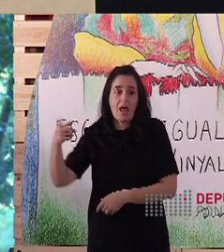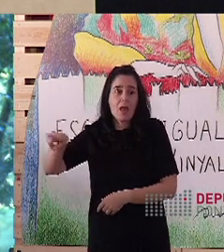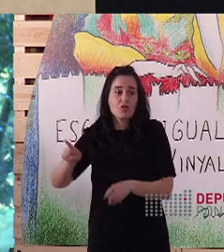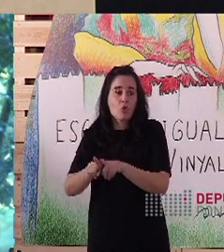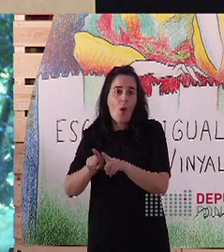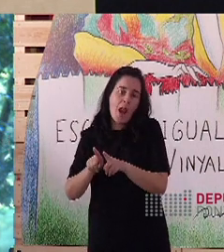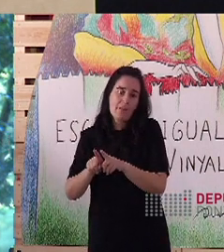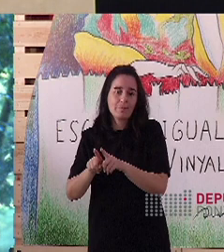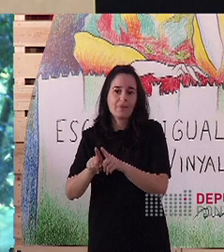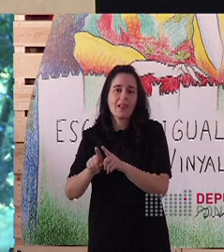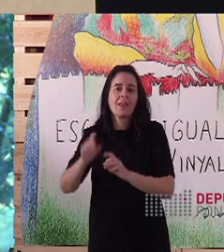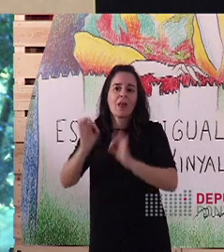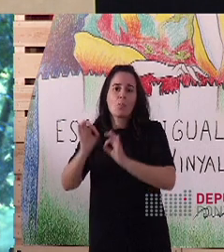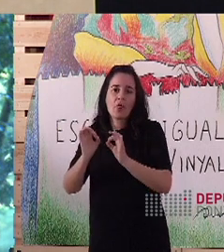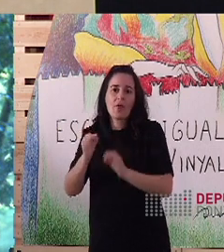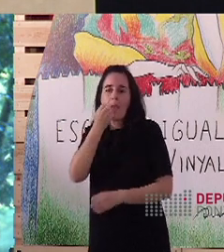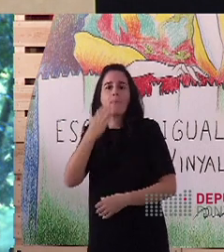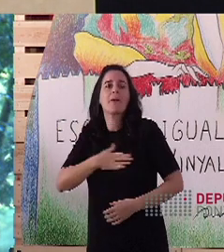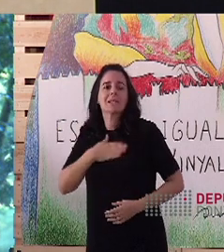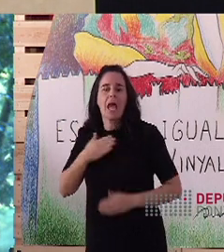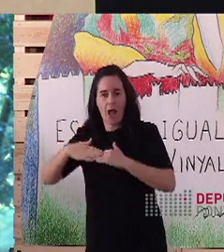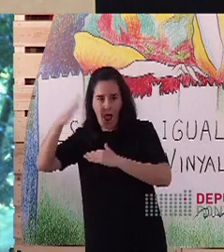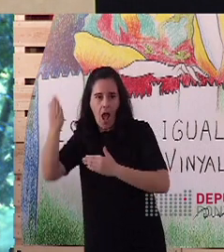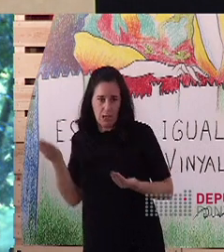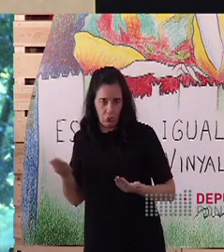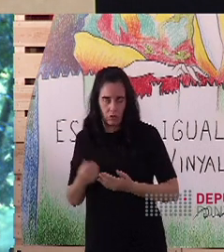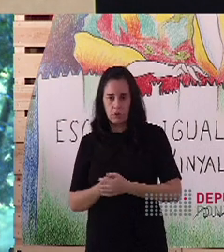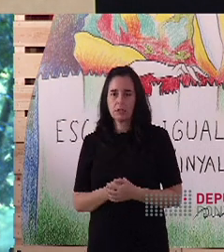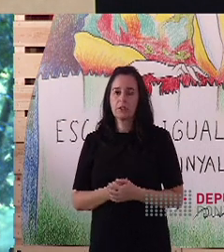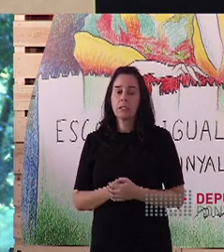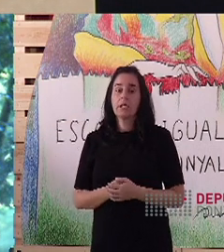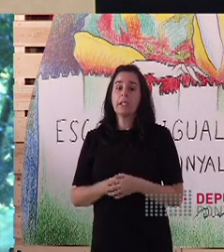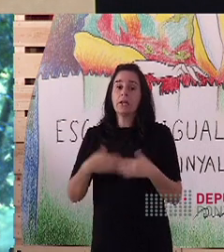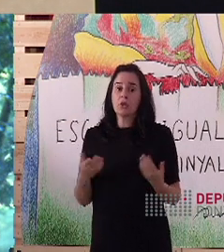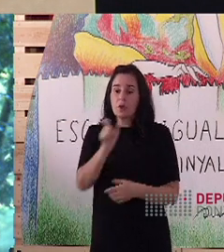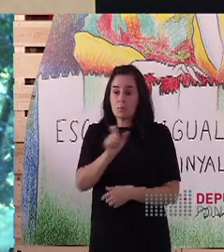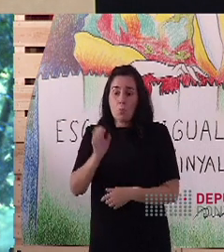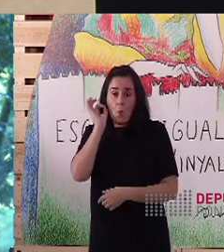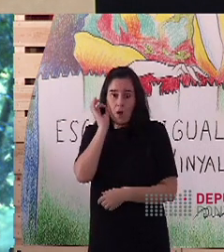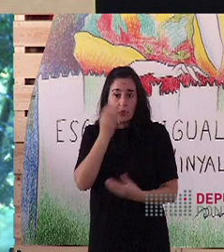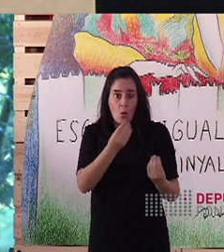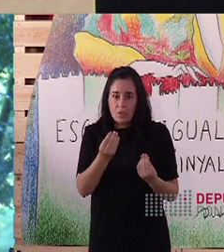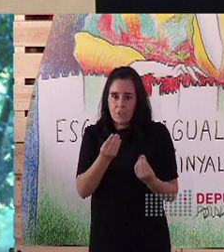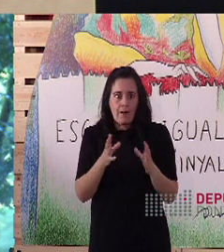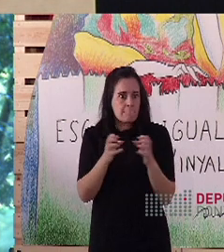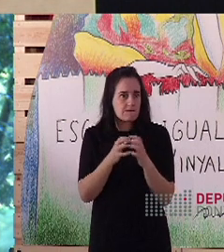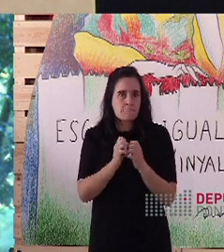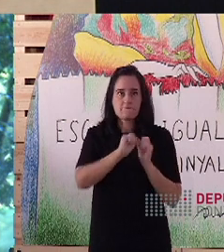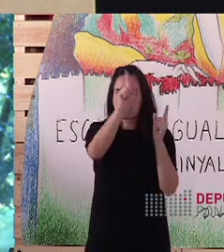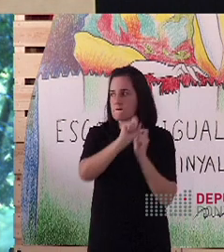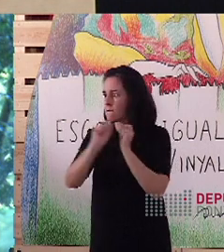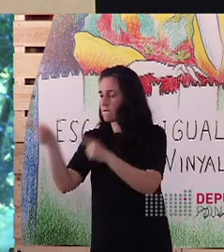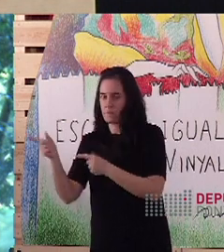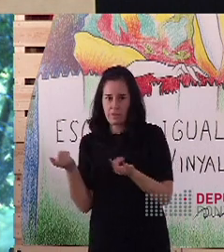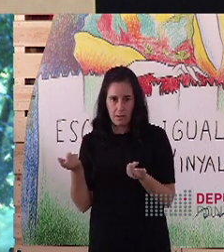altas tasas de bienestar. Muchas mujeres querían emigrar y querían hacerlo con sus hijos y